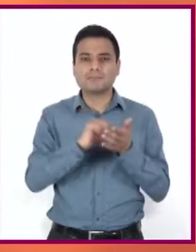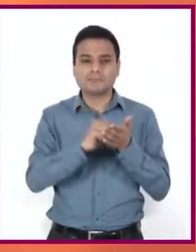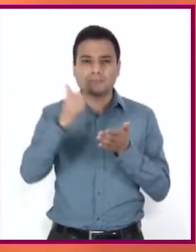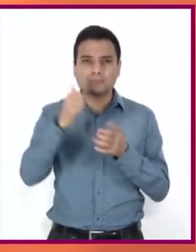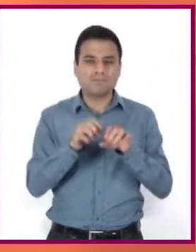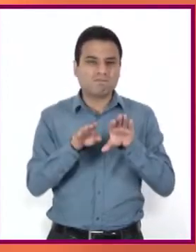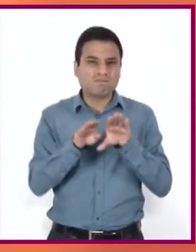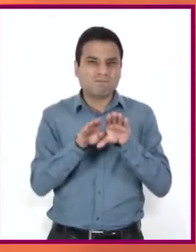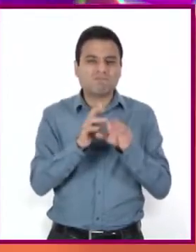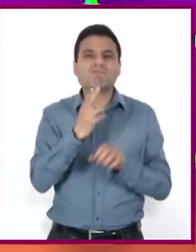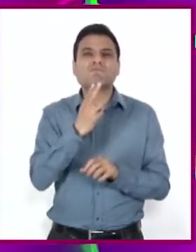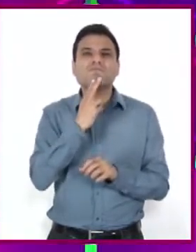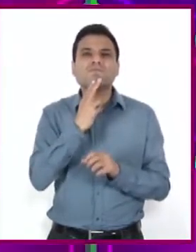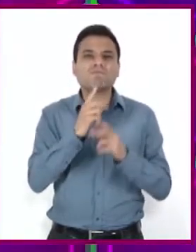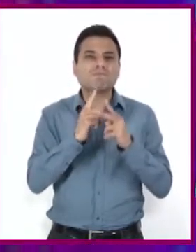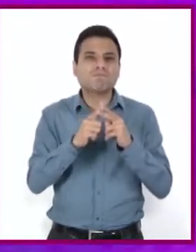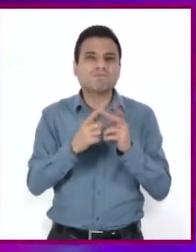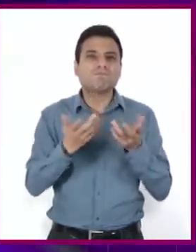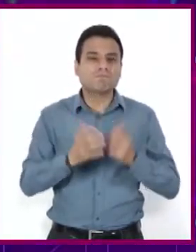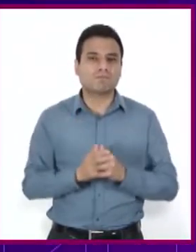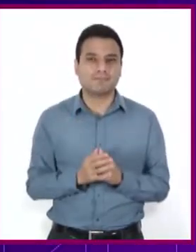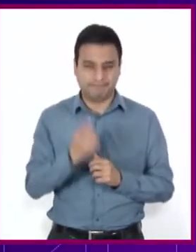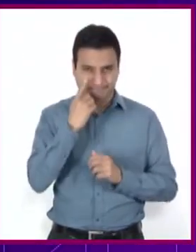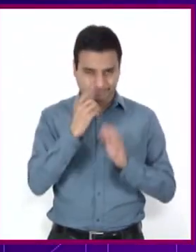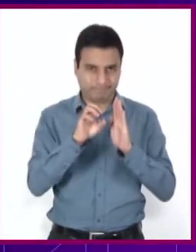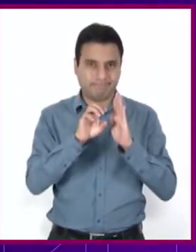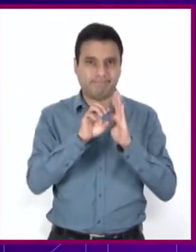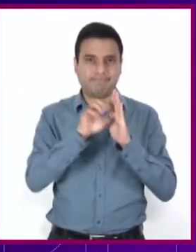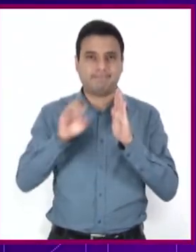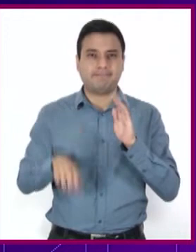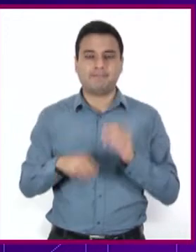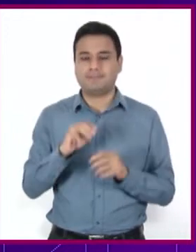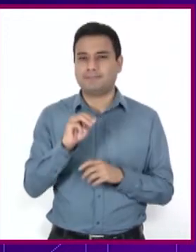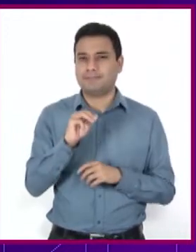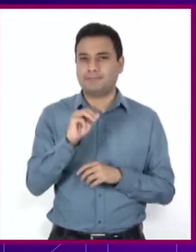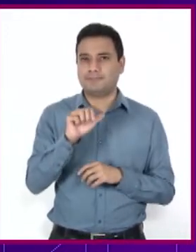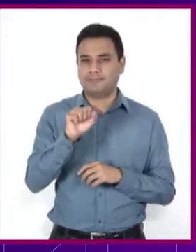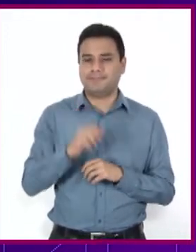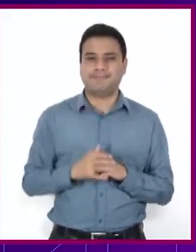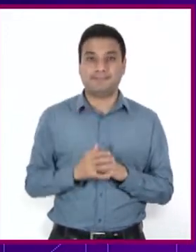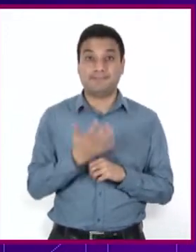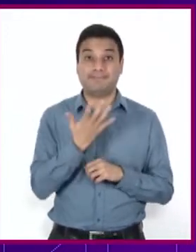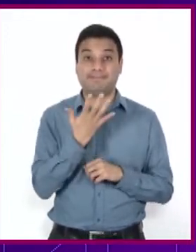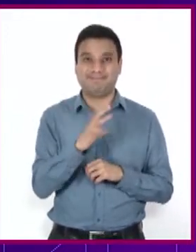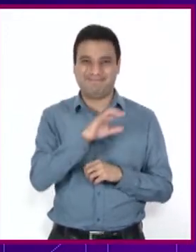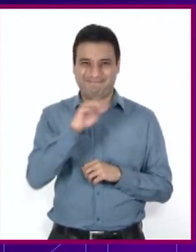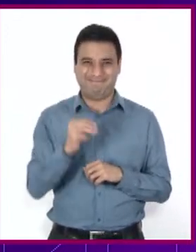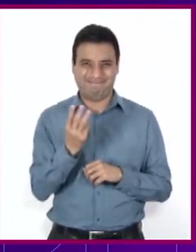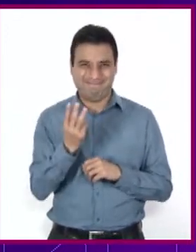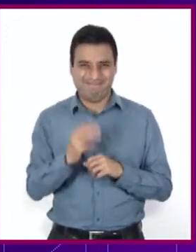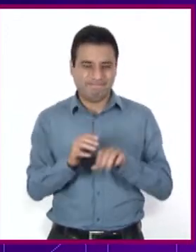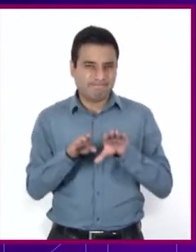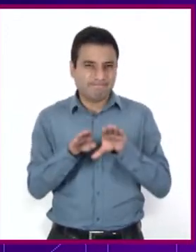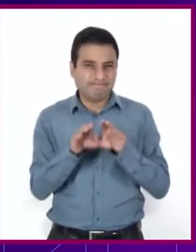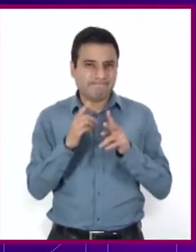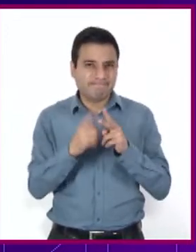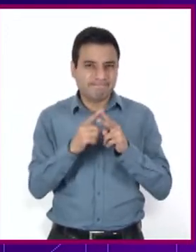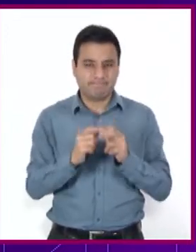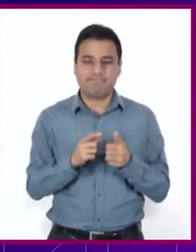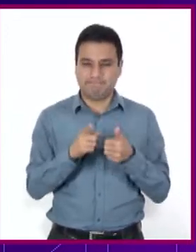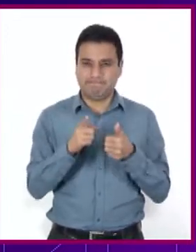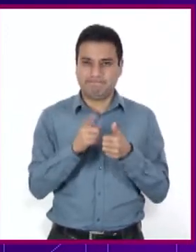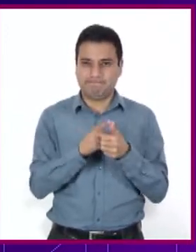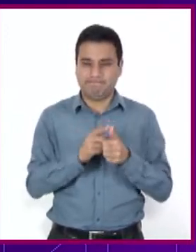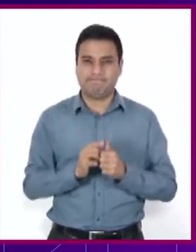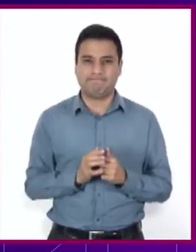el cálculo que nos ocupa? Para calcular la masa que hay en 10 centímetros cúbicos, lo primero que haremos